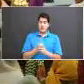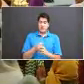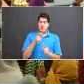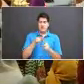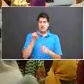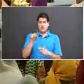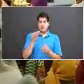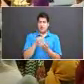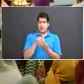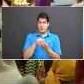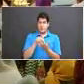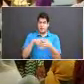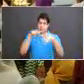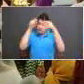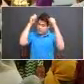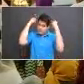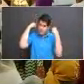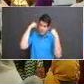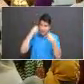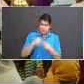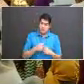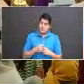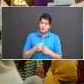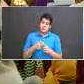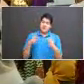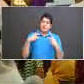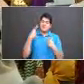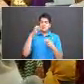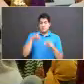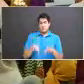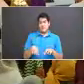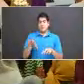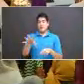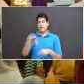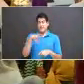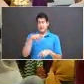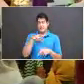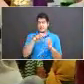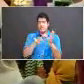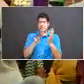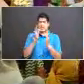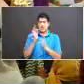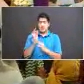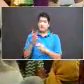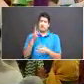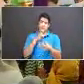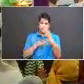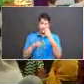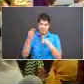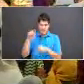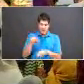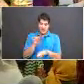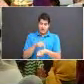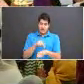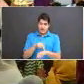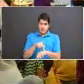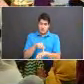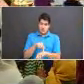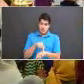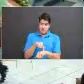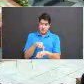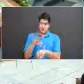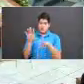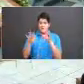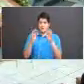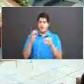solicitando, cobertura. Si hay alguien que va a aceptar a Jesús como su Salvador personal, venga en este momento. Si hay alguien que va